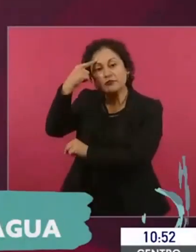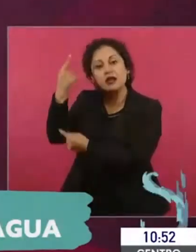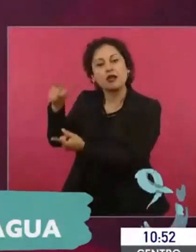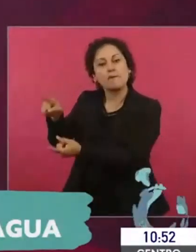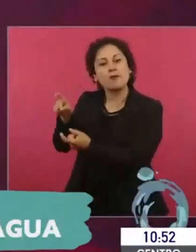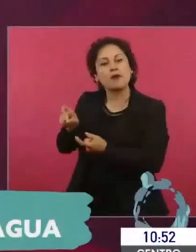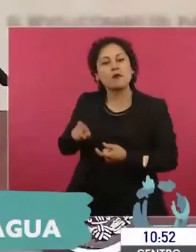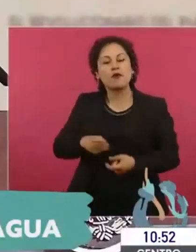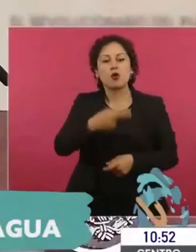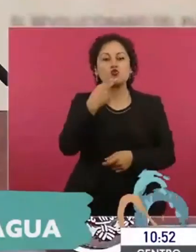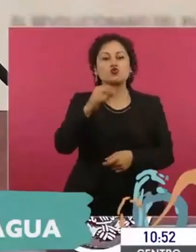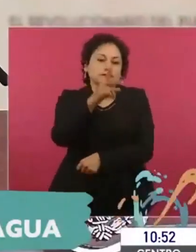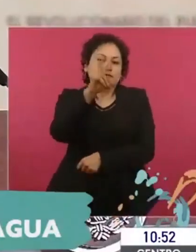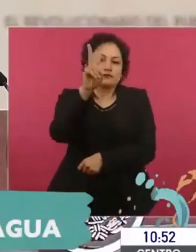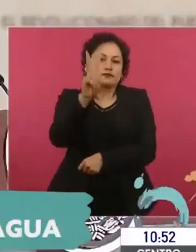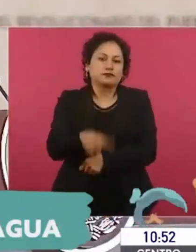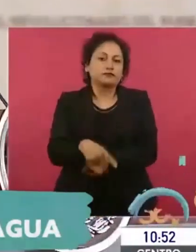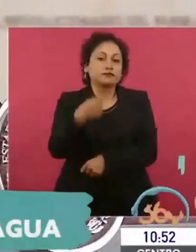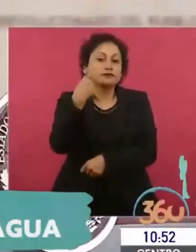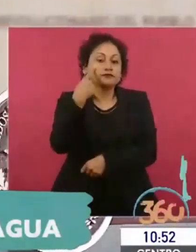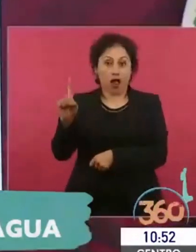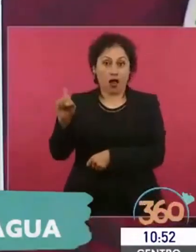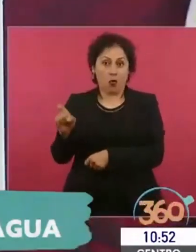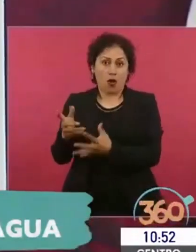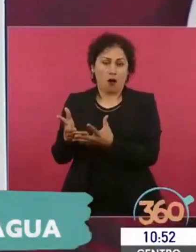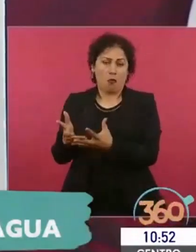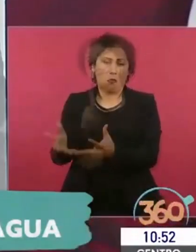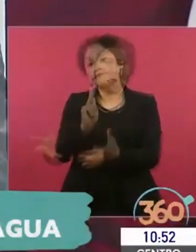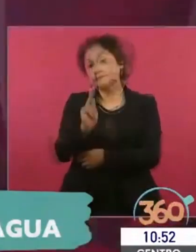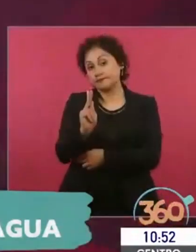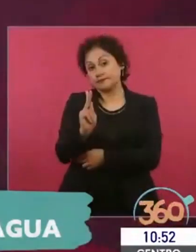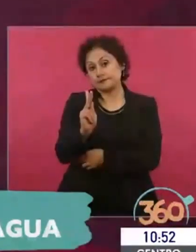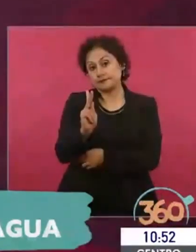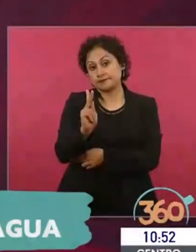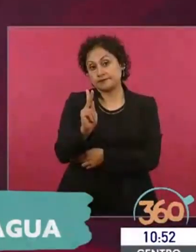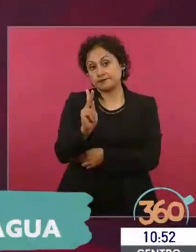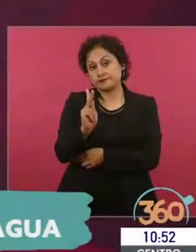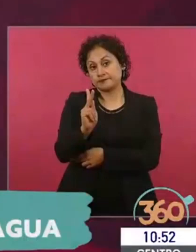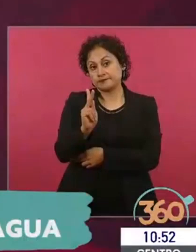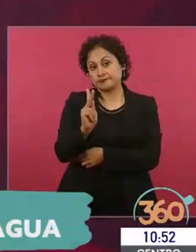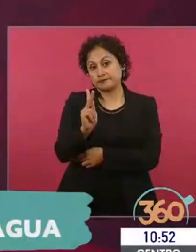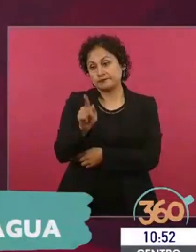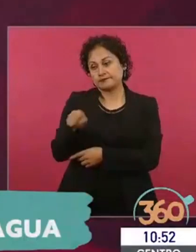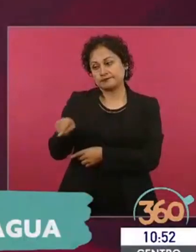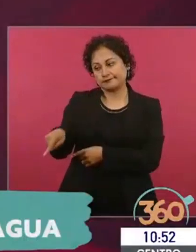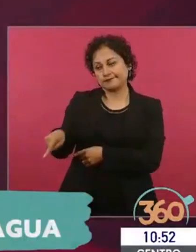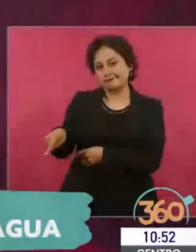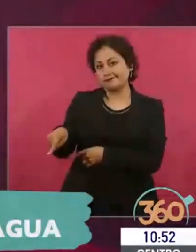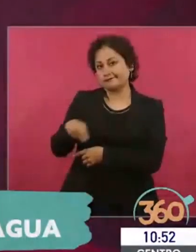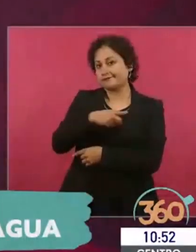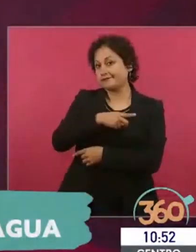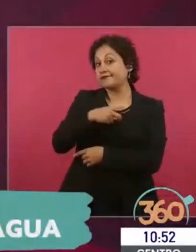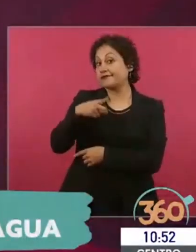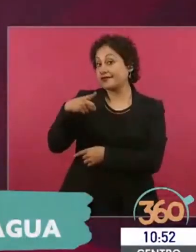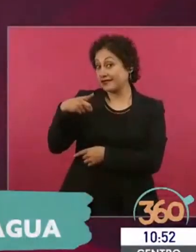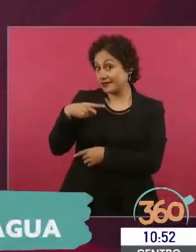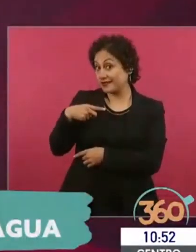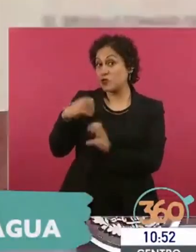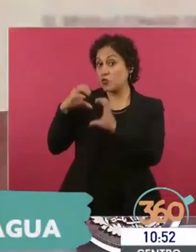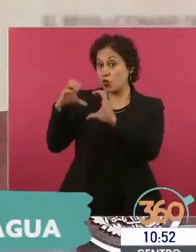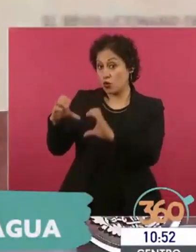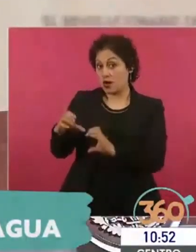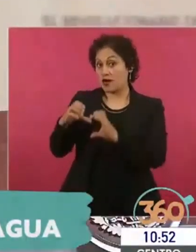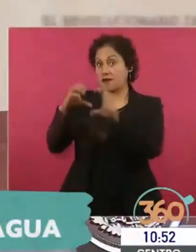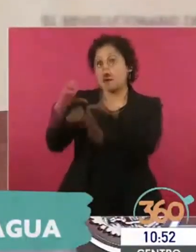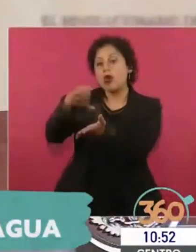para la utilización del agua porque hay mucha agua pero si no se cultiva en épocas de